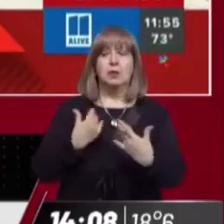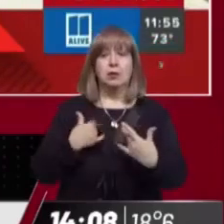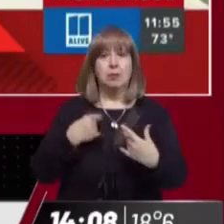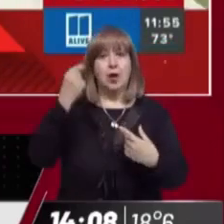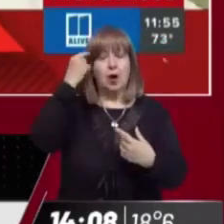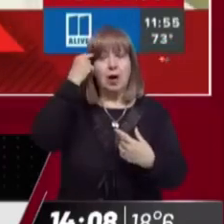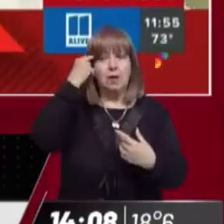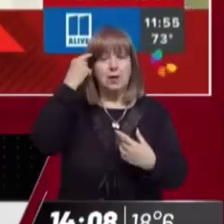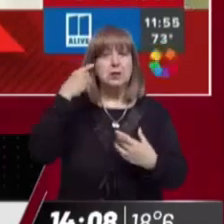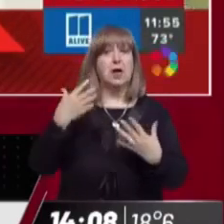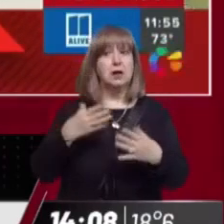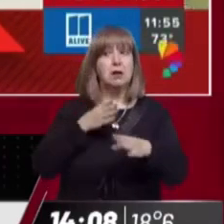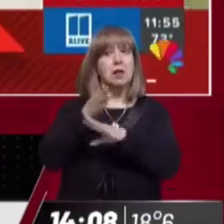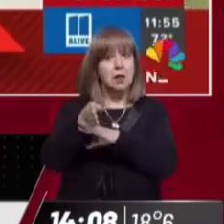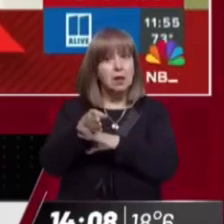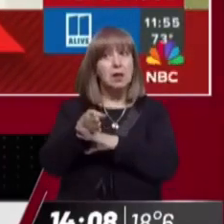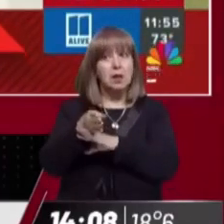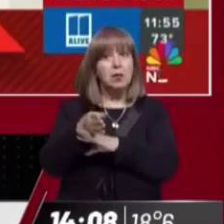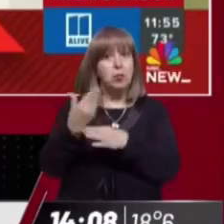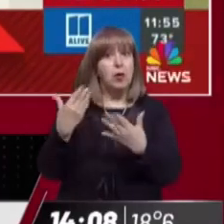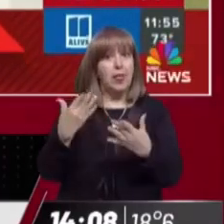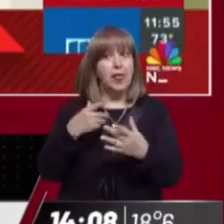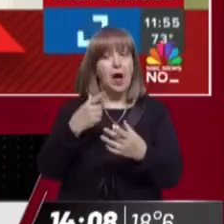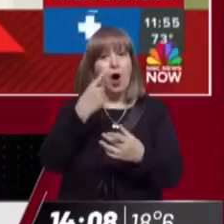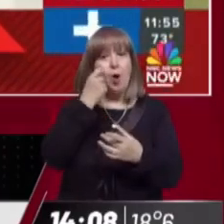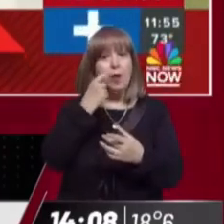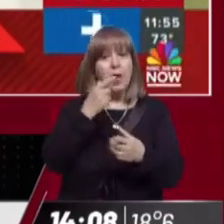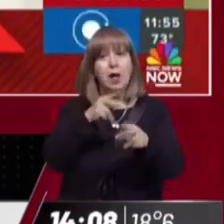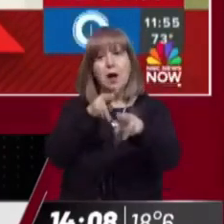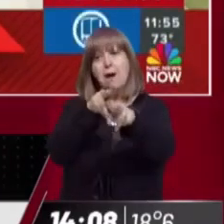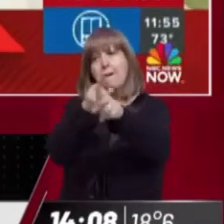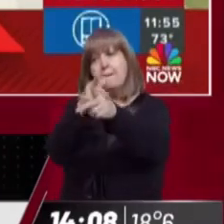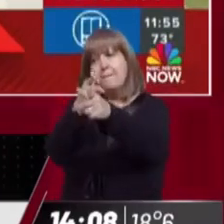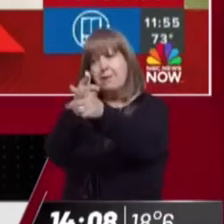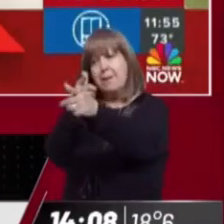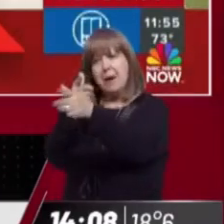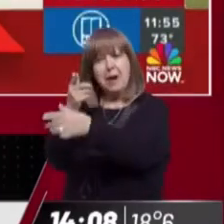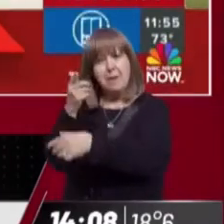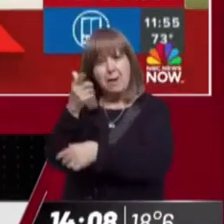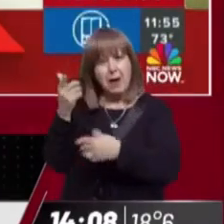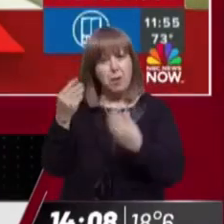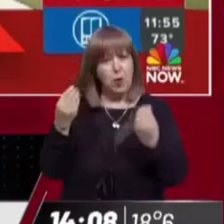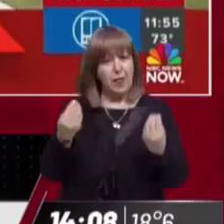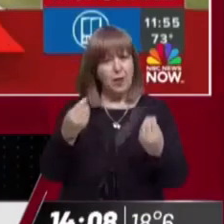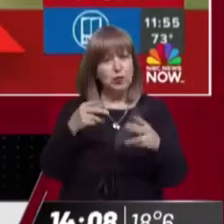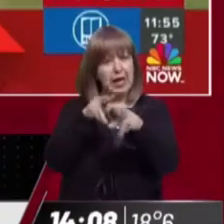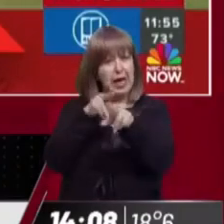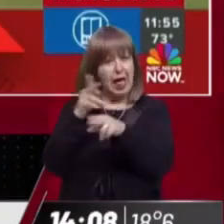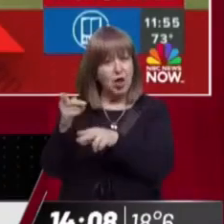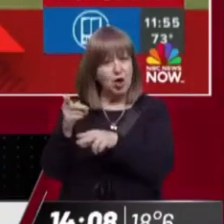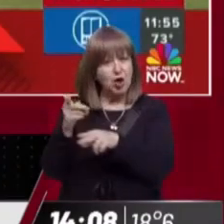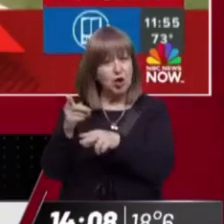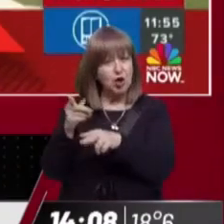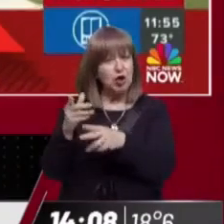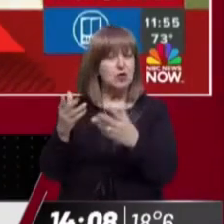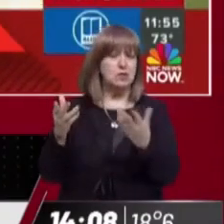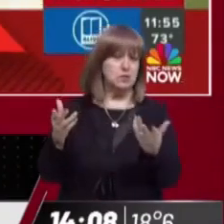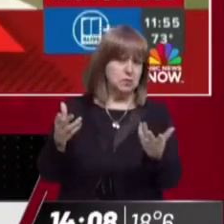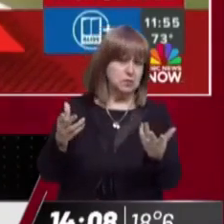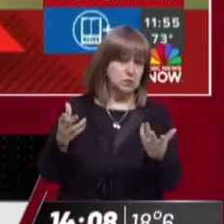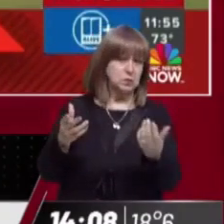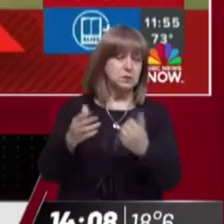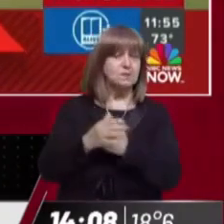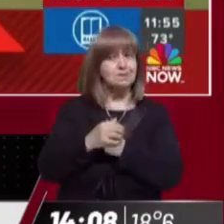pasa por la cabeza la fantasía de qué pasaría acá a ver si le toca acá justamente un un tiroteo